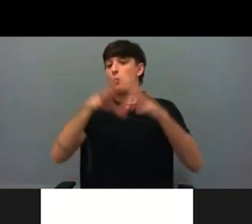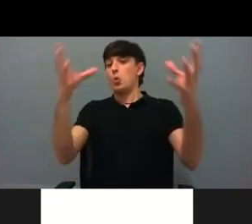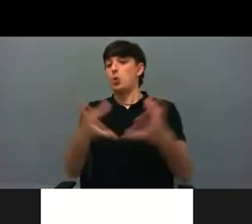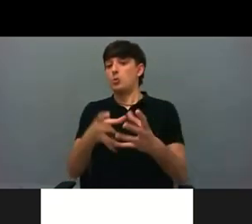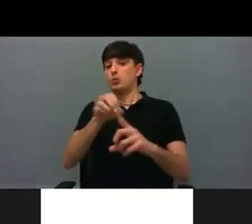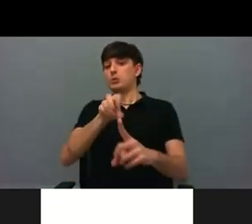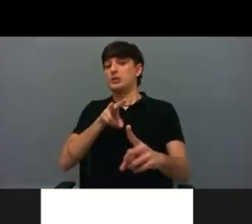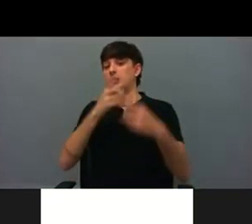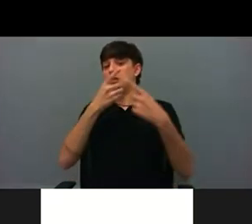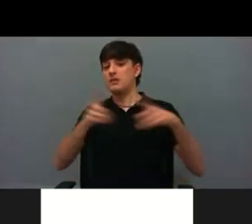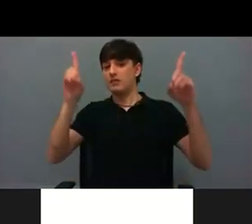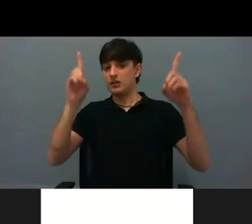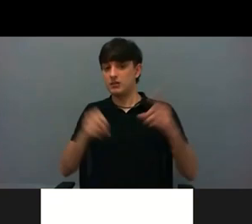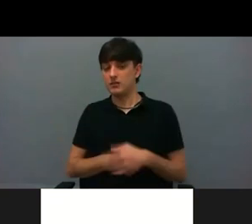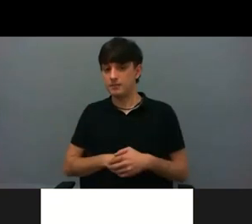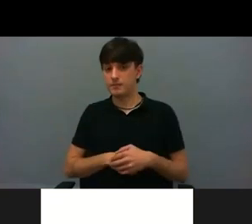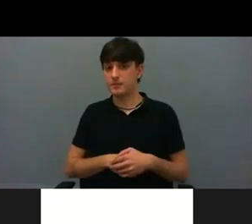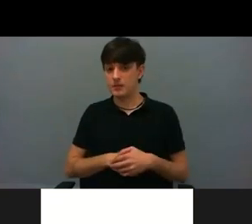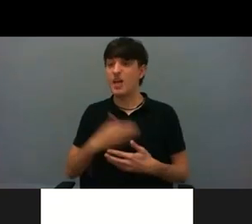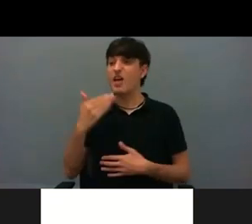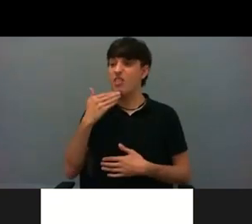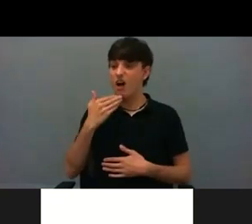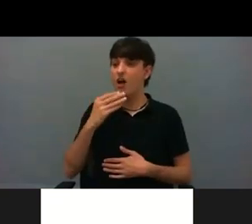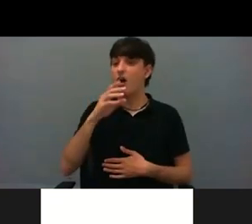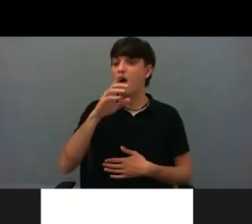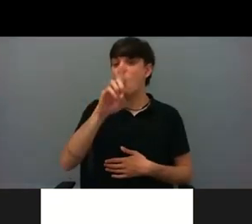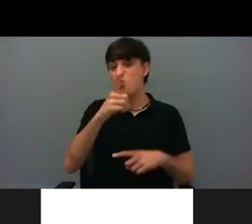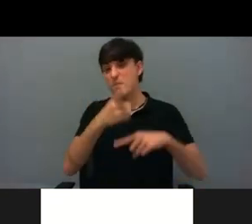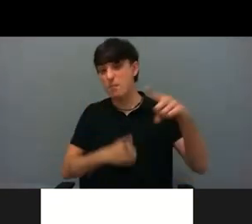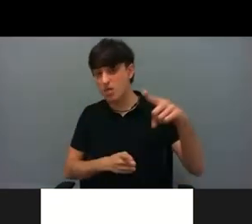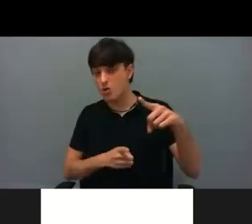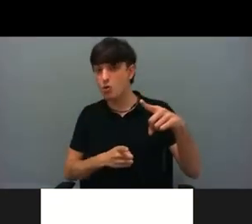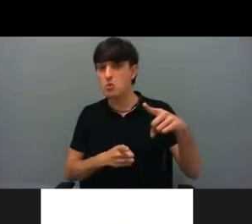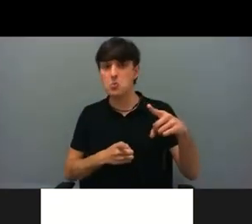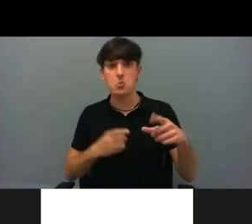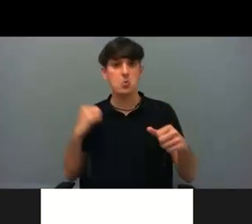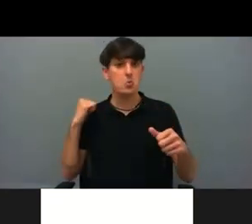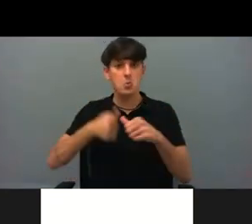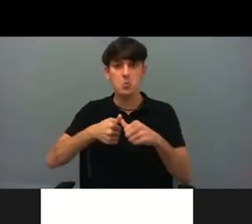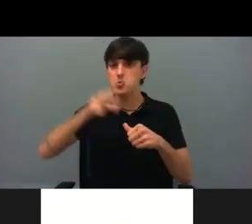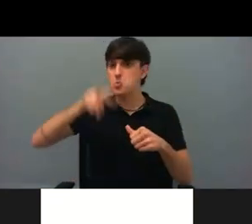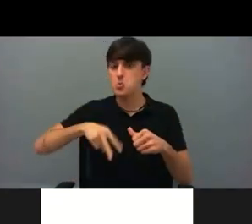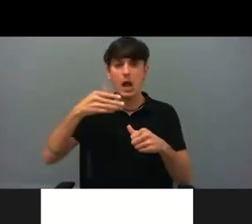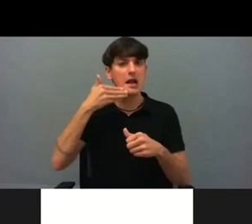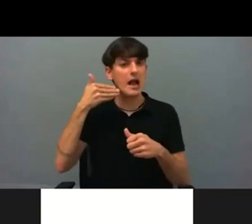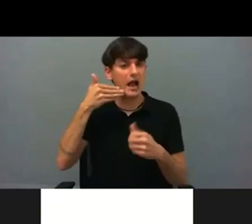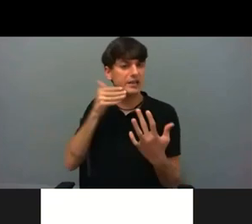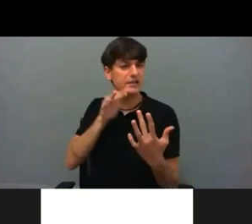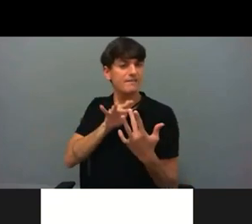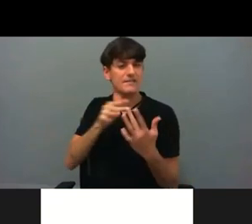el año y medio que Edu tenía, jamás nos habían tratado con tanto cariño y nos habían explicado las cosas tan